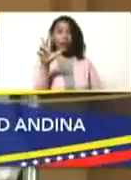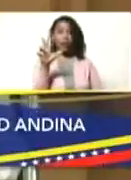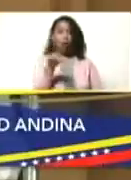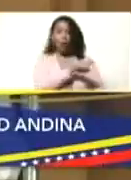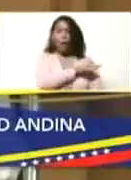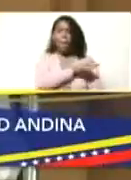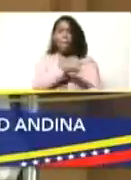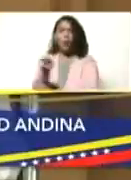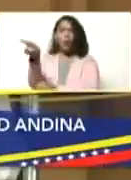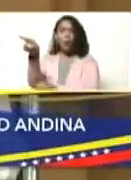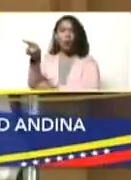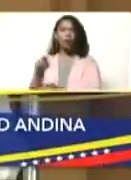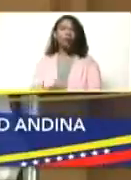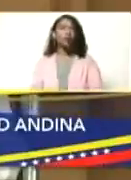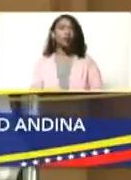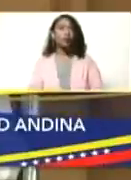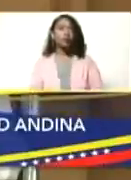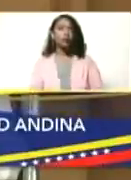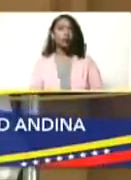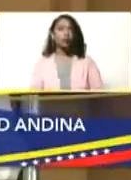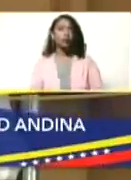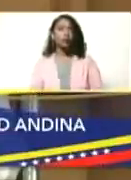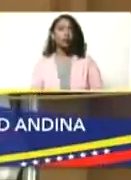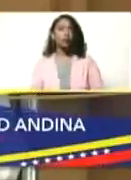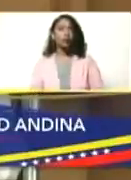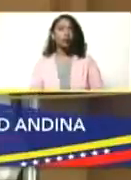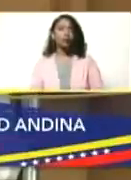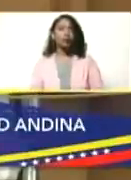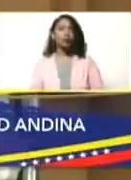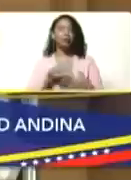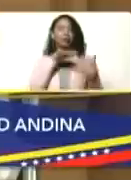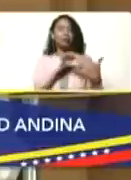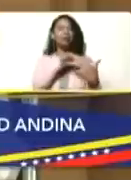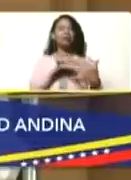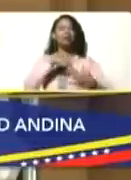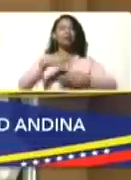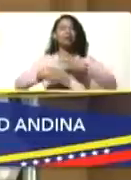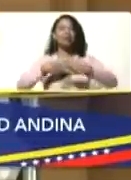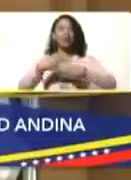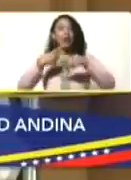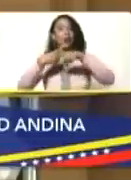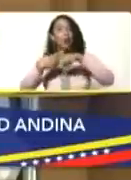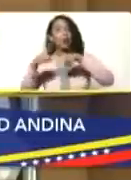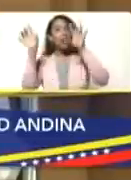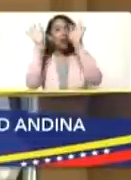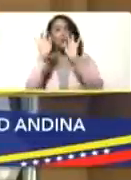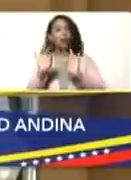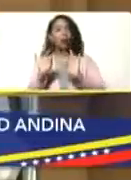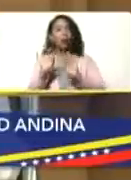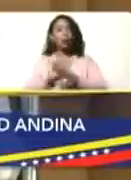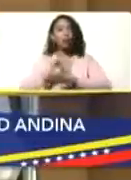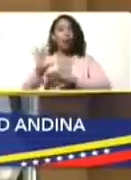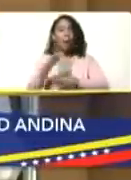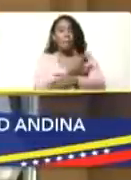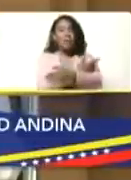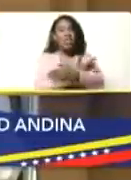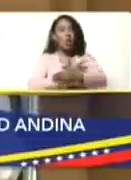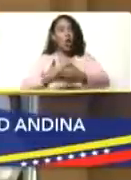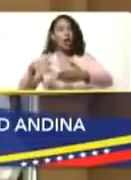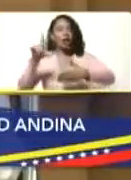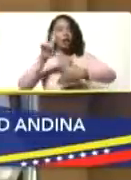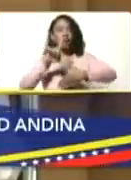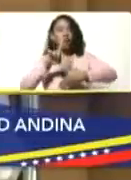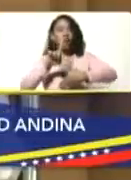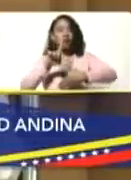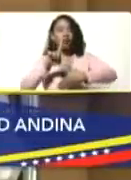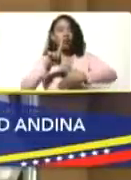dictaduras y las guerras revolucionarias, por otro lado, que dejaron millones de latinoamericanos en